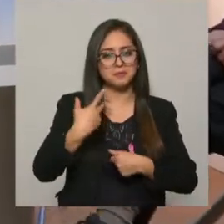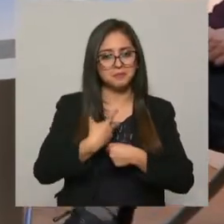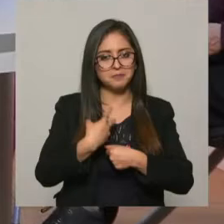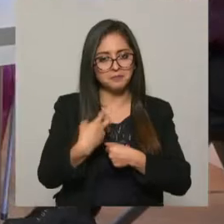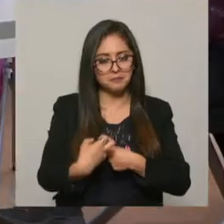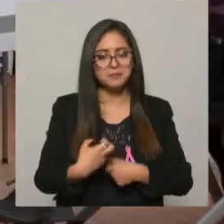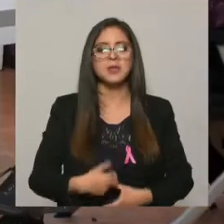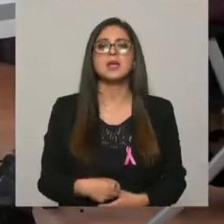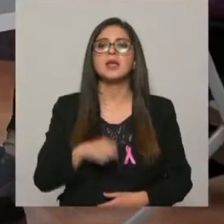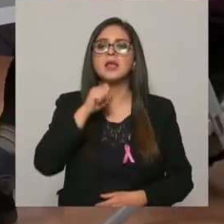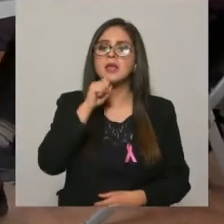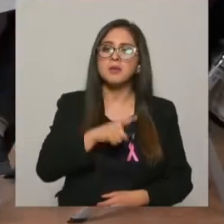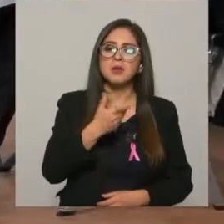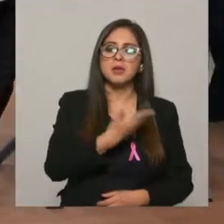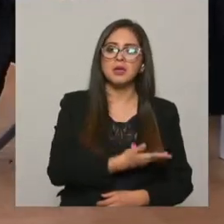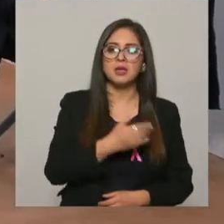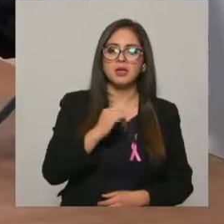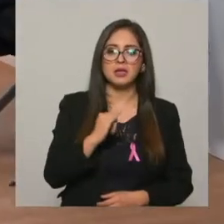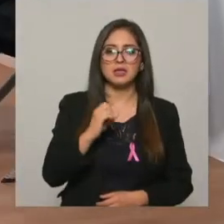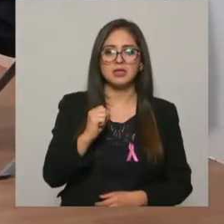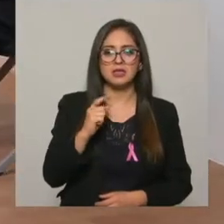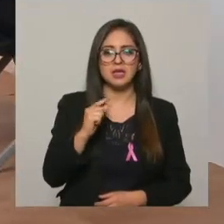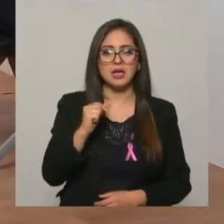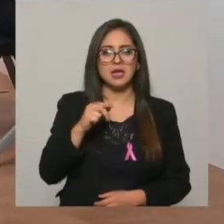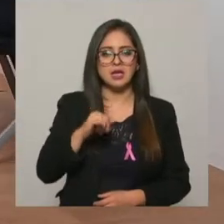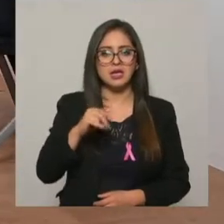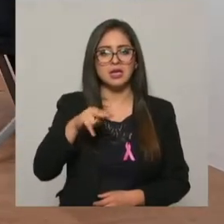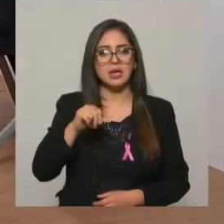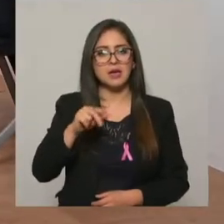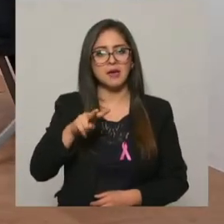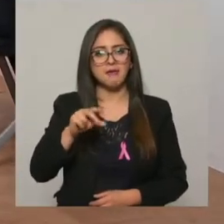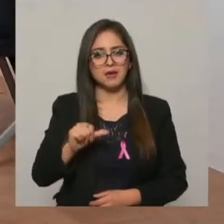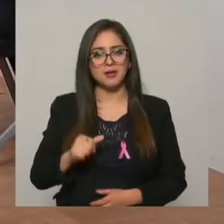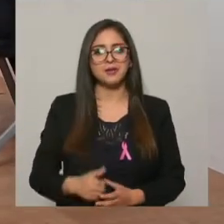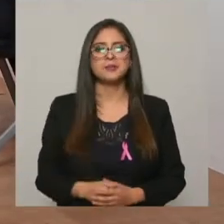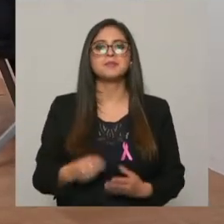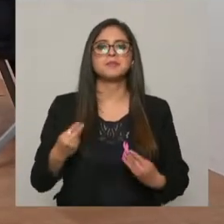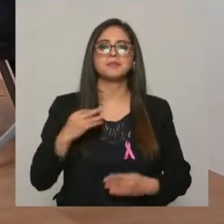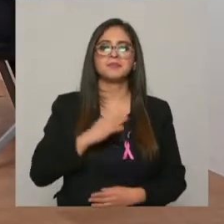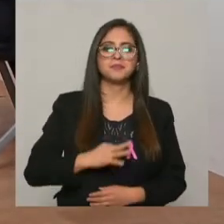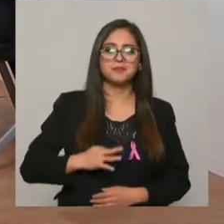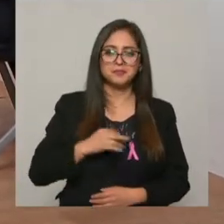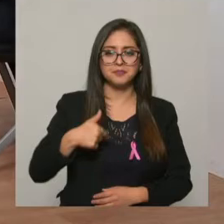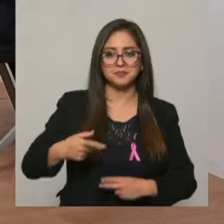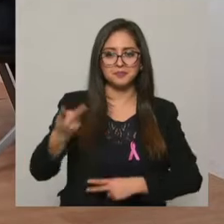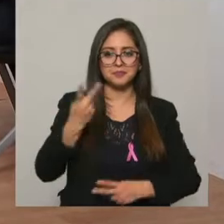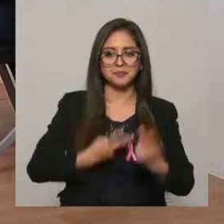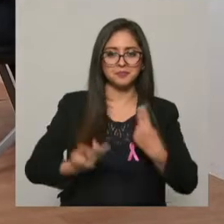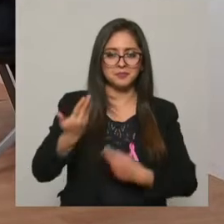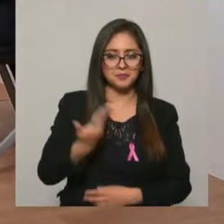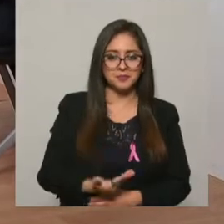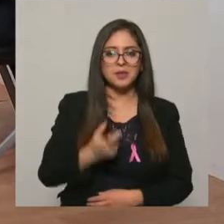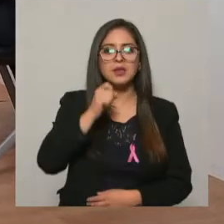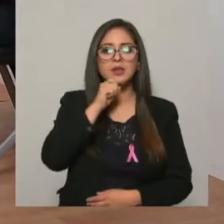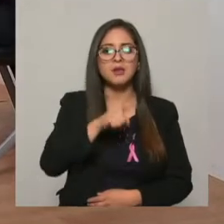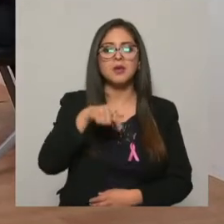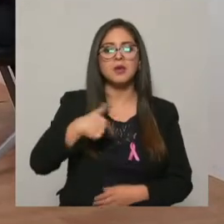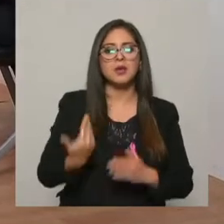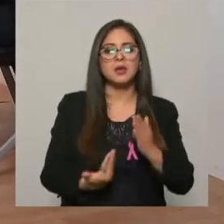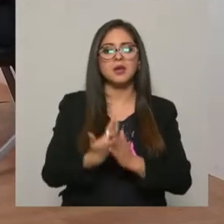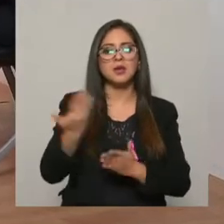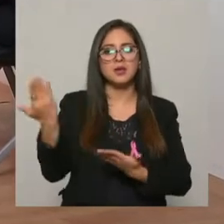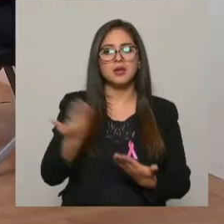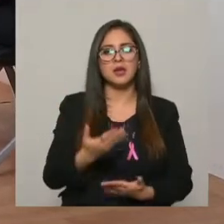Igualmente doy la bienvenida a Istani Nava. Hola, ¿qué tal? Estamos muy felices de estar aquí. Por supuesto, y está en la mesa con nosotros esta